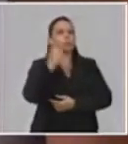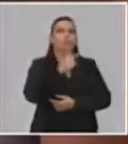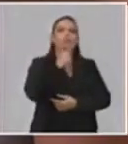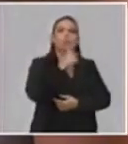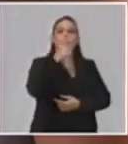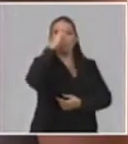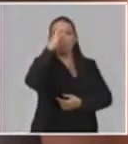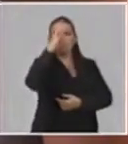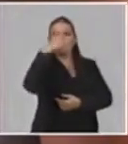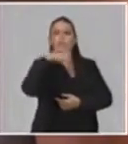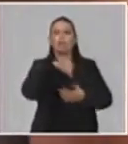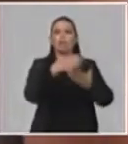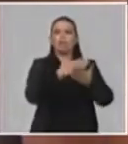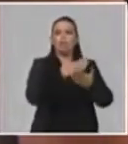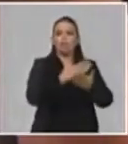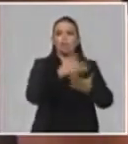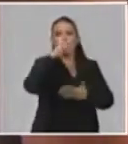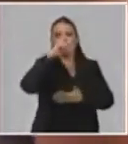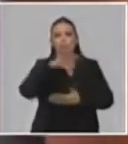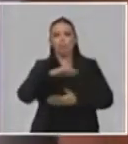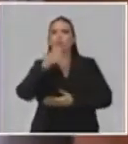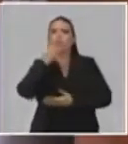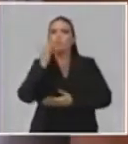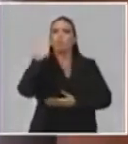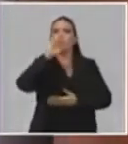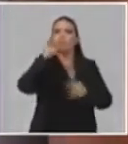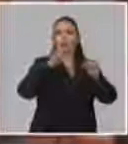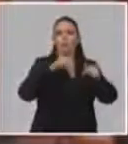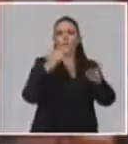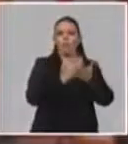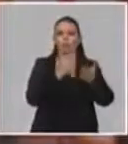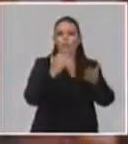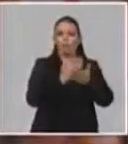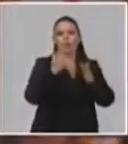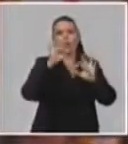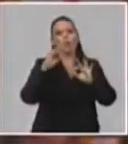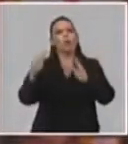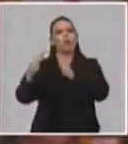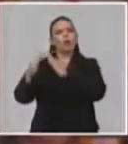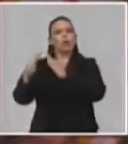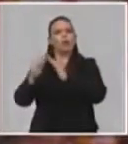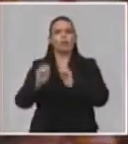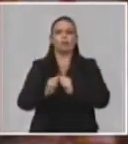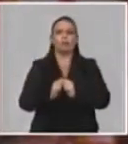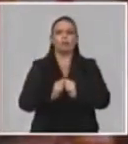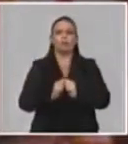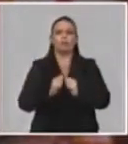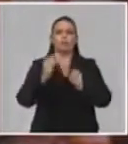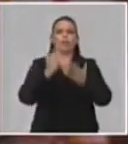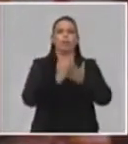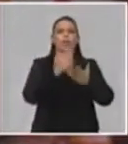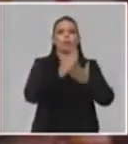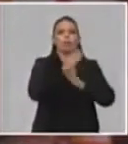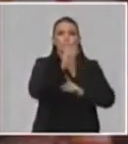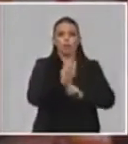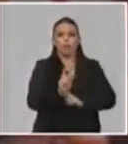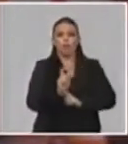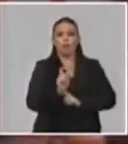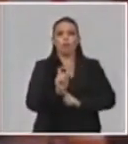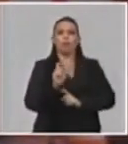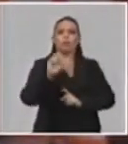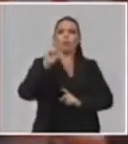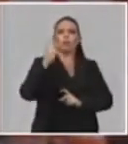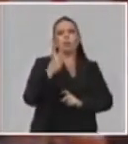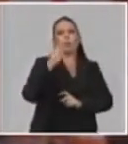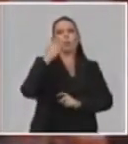trabajo, puede ser en la biblioteca, puede ser en la casa y luego traigo el libro. Los estudiantes vienen, dos o tres estudiantes, porque